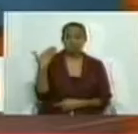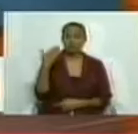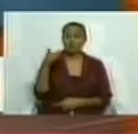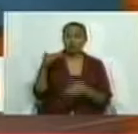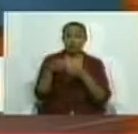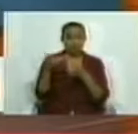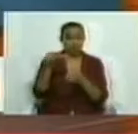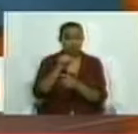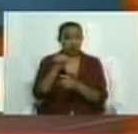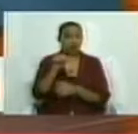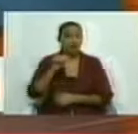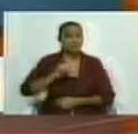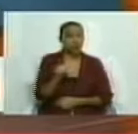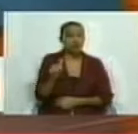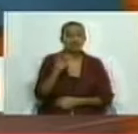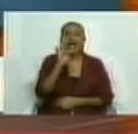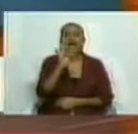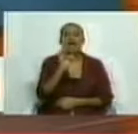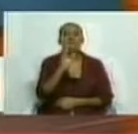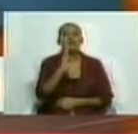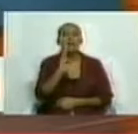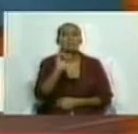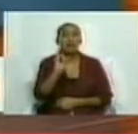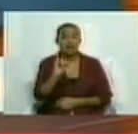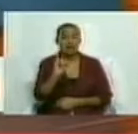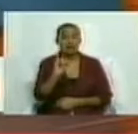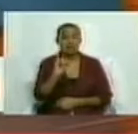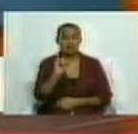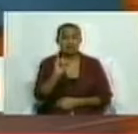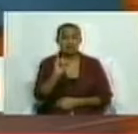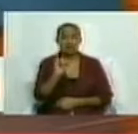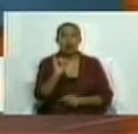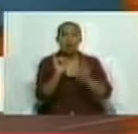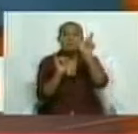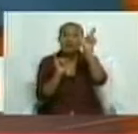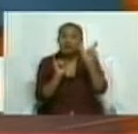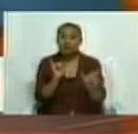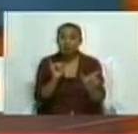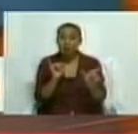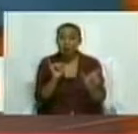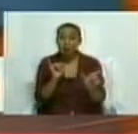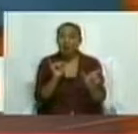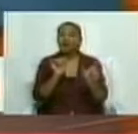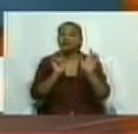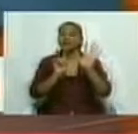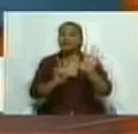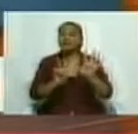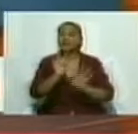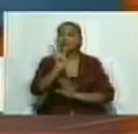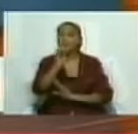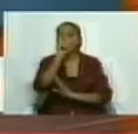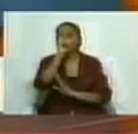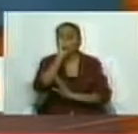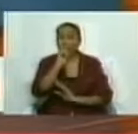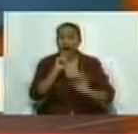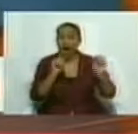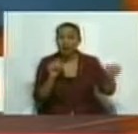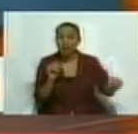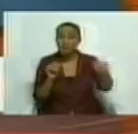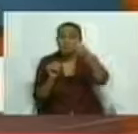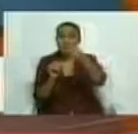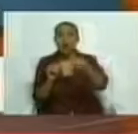FBI tirote hasta matar a un ciudadano un anciano de 74 años por